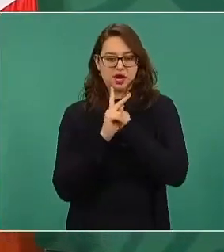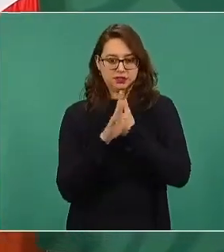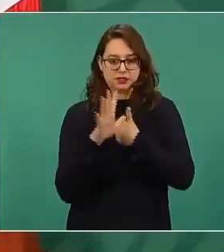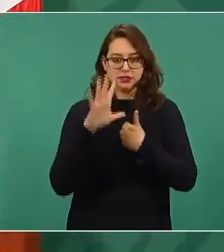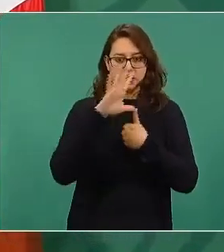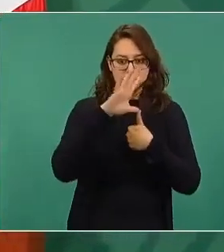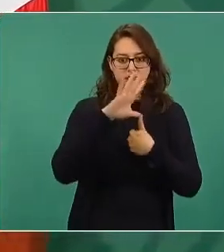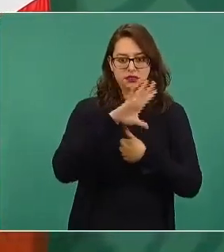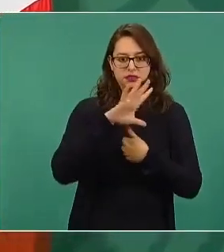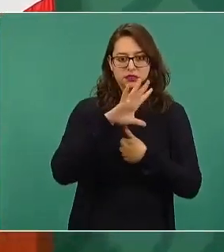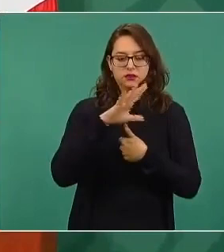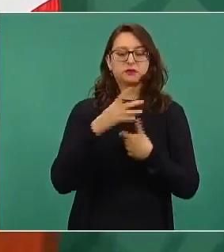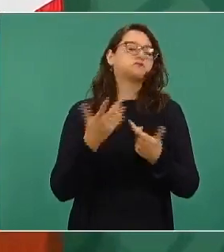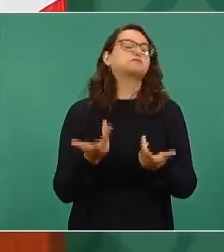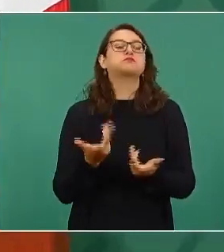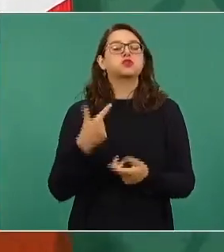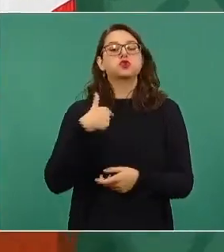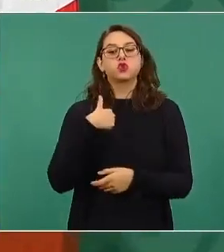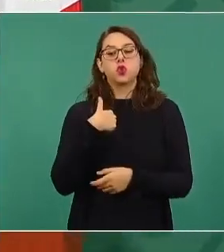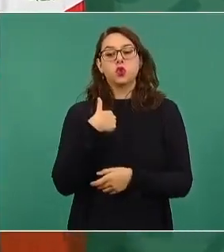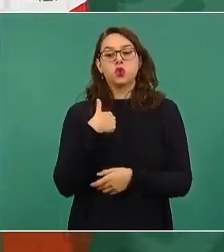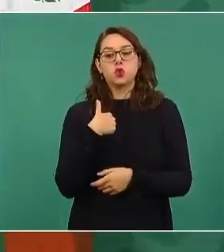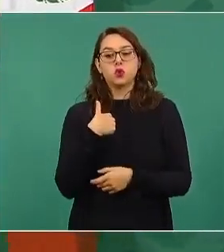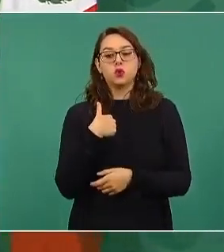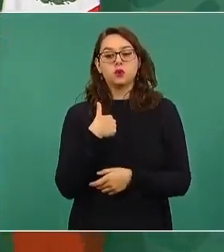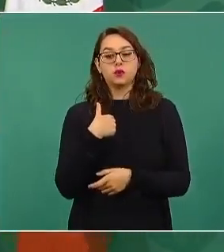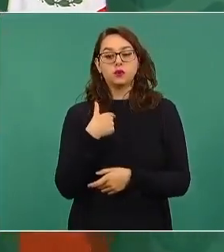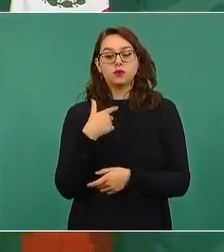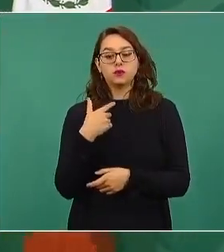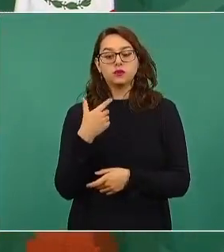Entonces, tengo entendido que